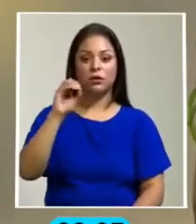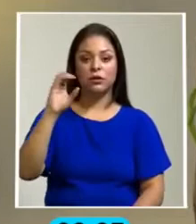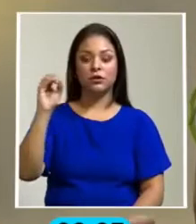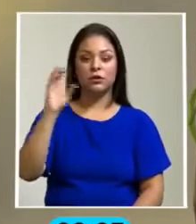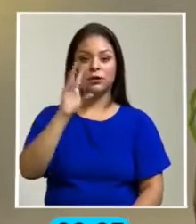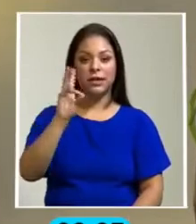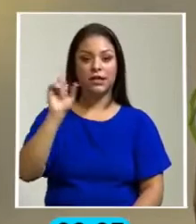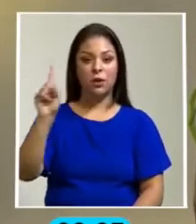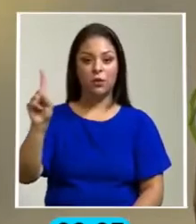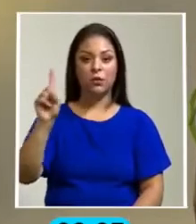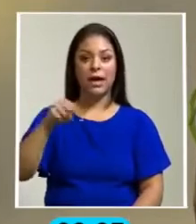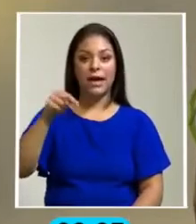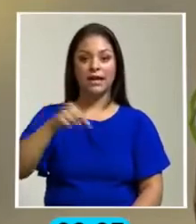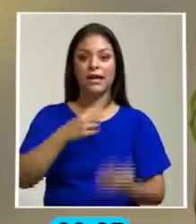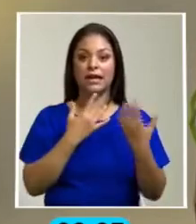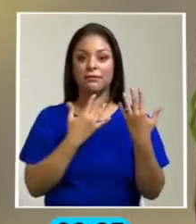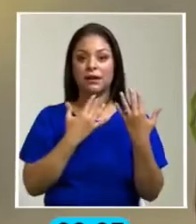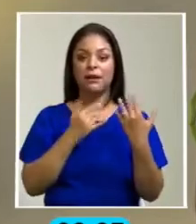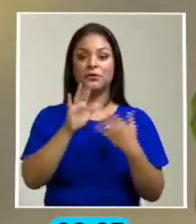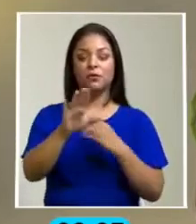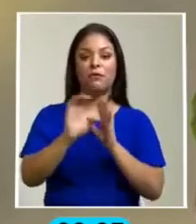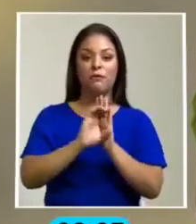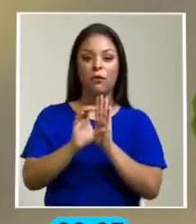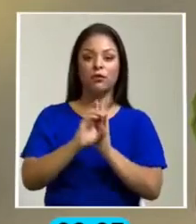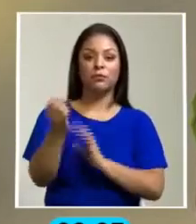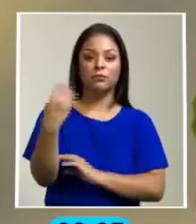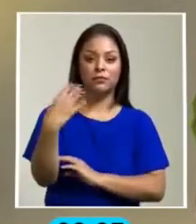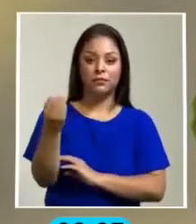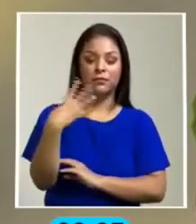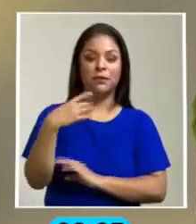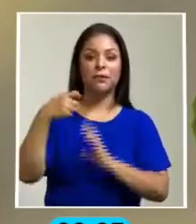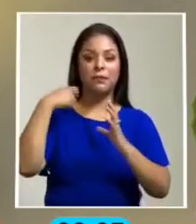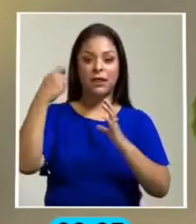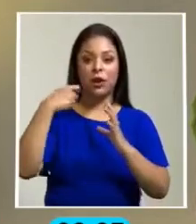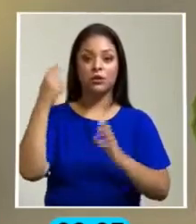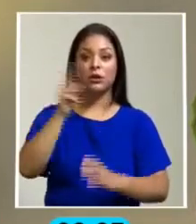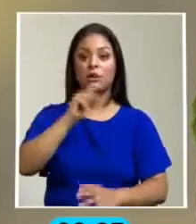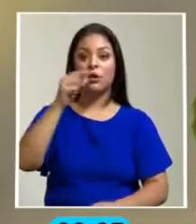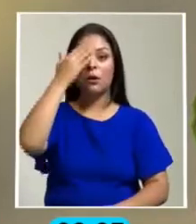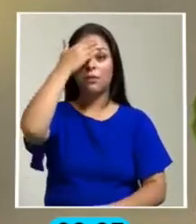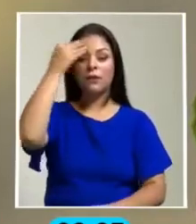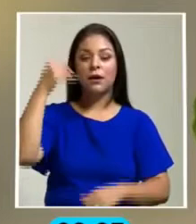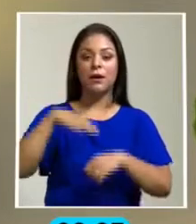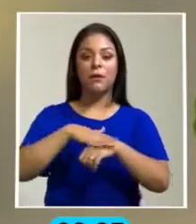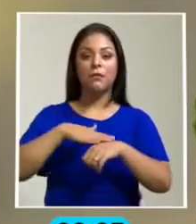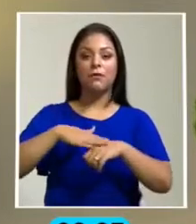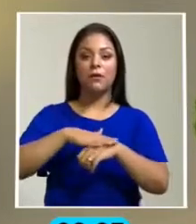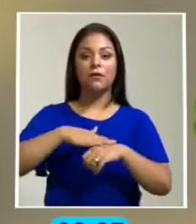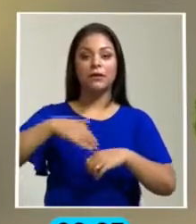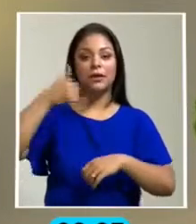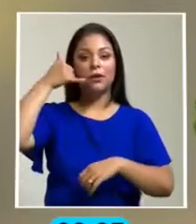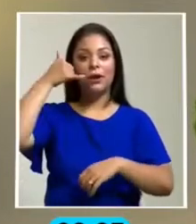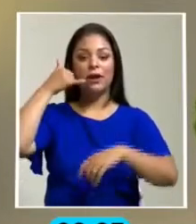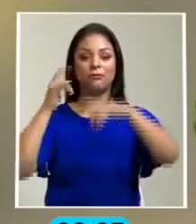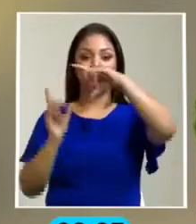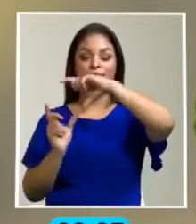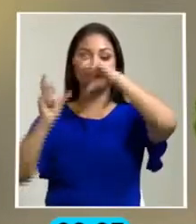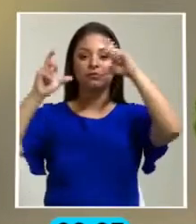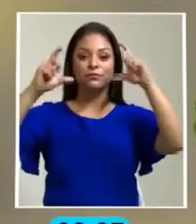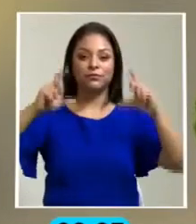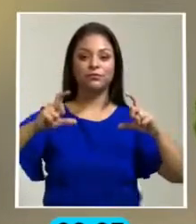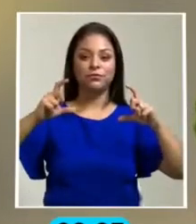83980071. Estamos esperando sus fotos, sus videos. Y no olviden, por favor, que cuando los envíen, colocar el dispositivo en